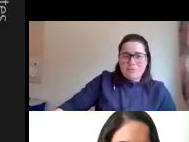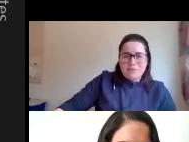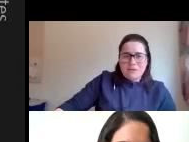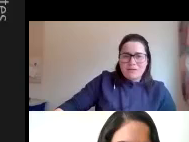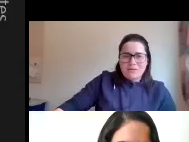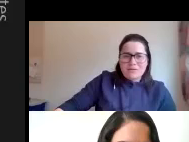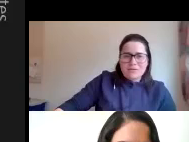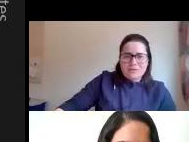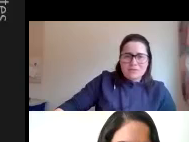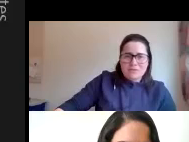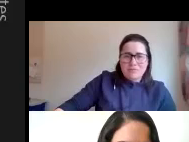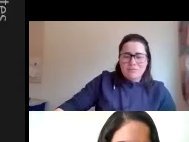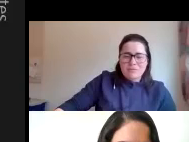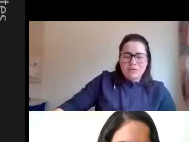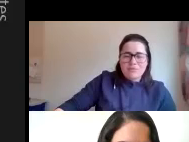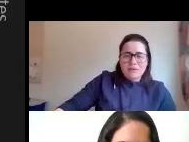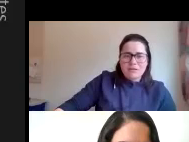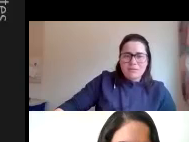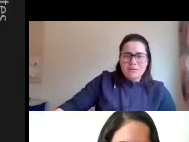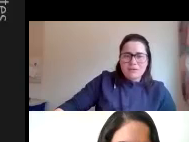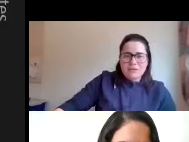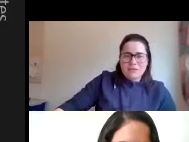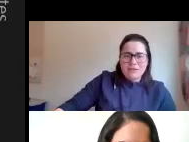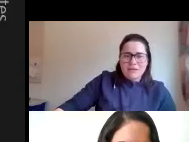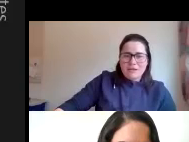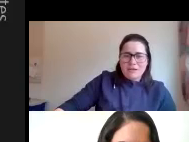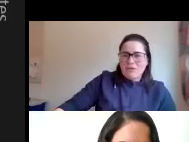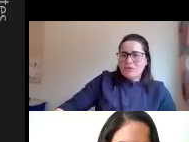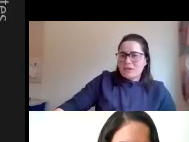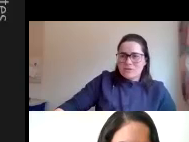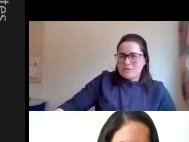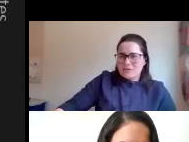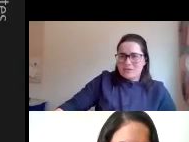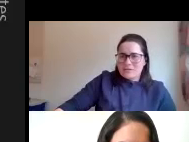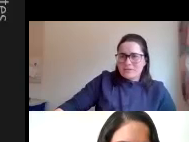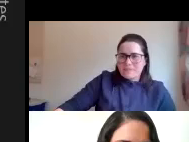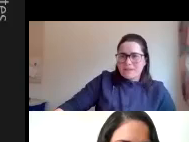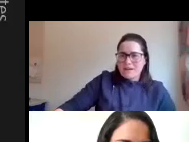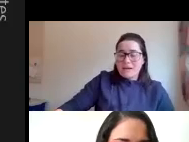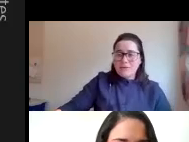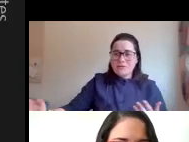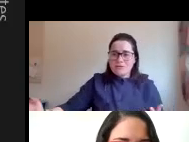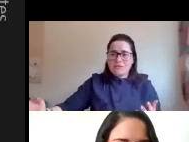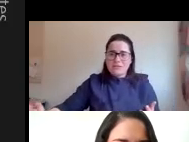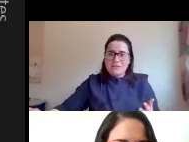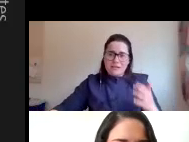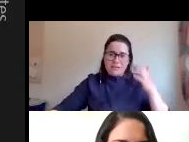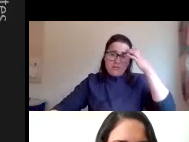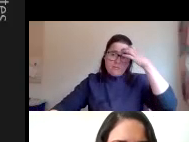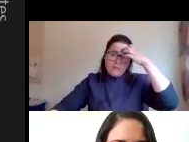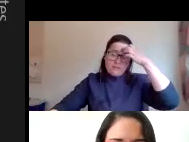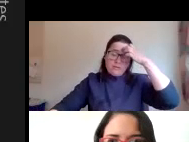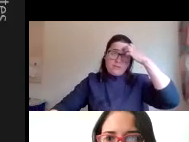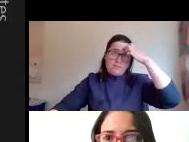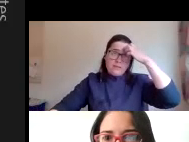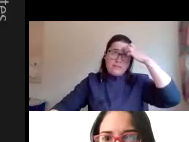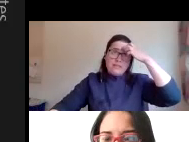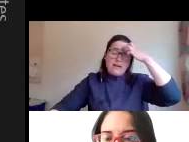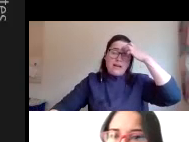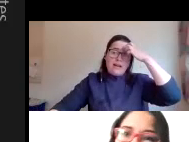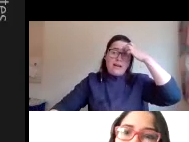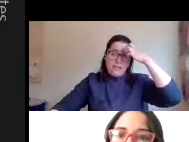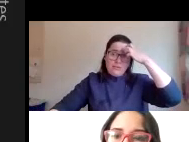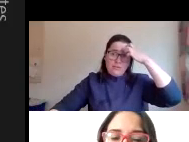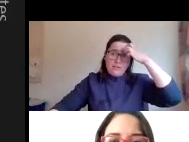exceptuando los primeros 2 metros, pongámosle así, no tiene oxígeno. El lago entonces, en